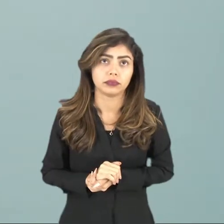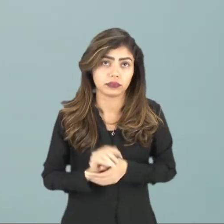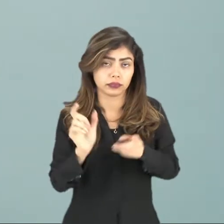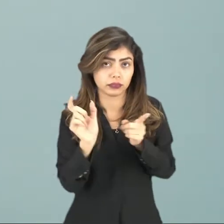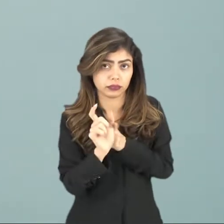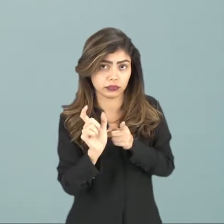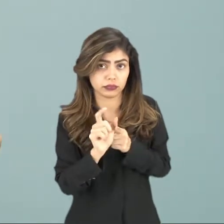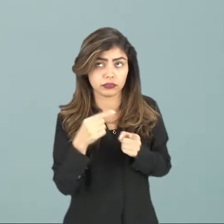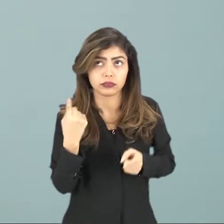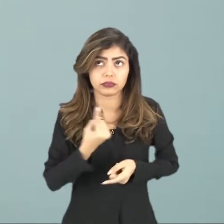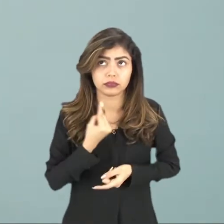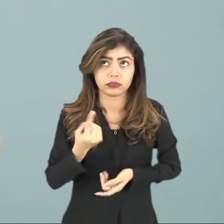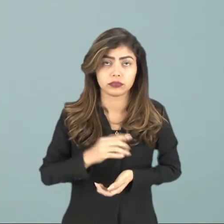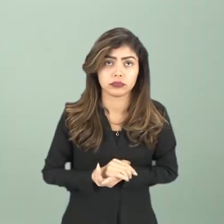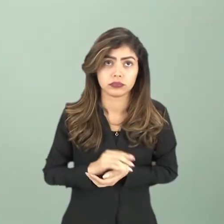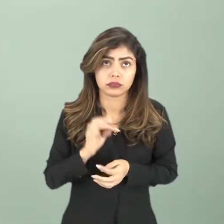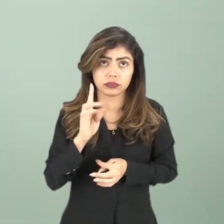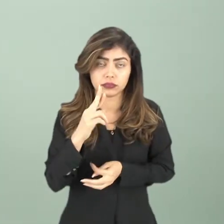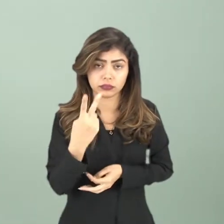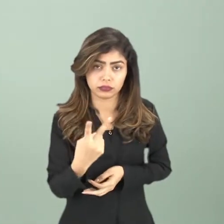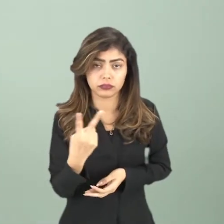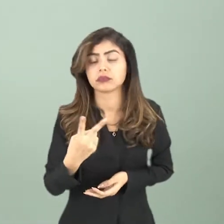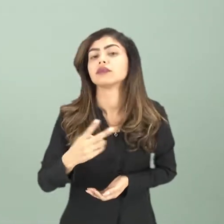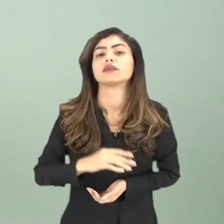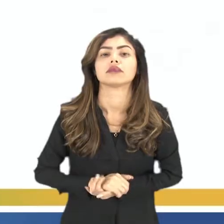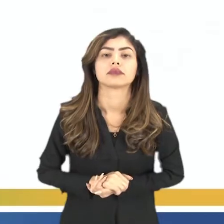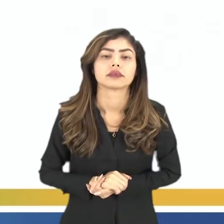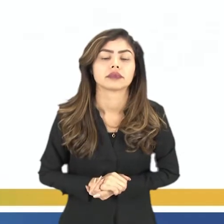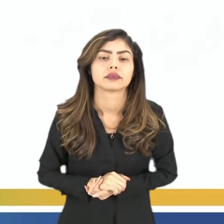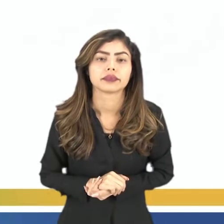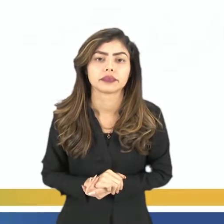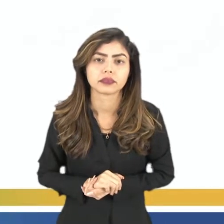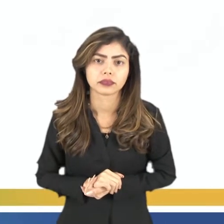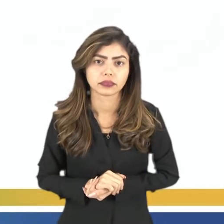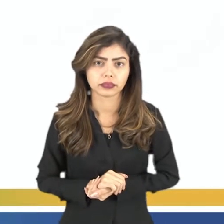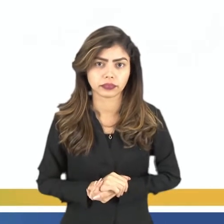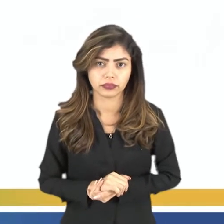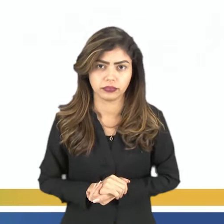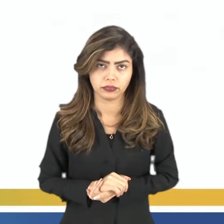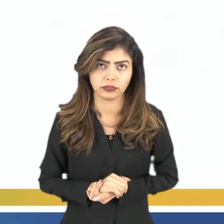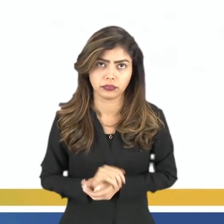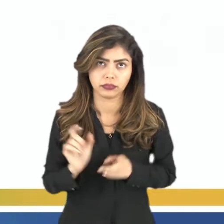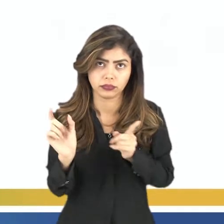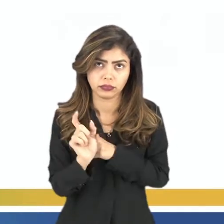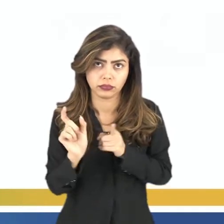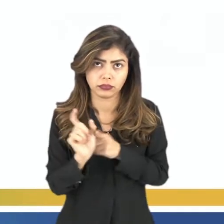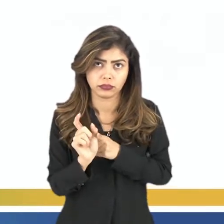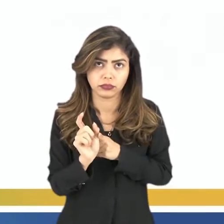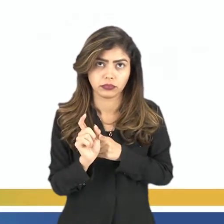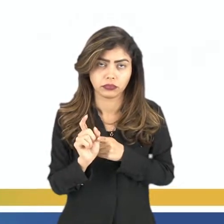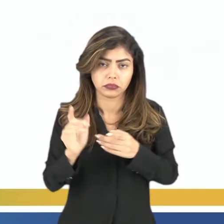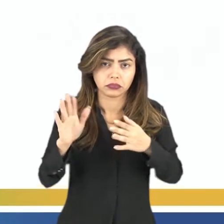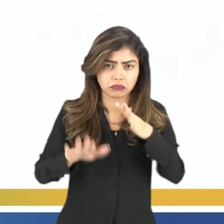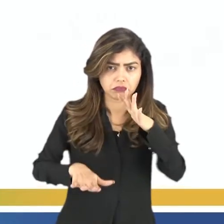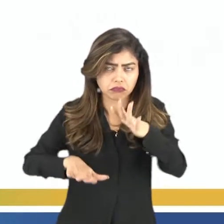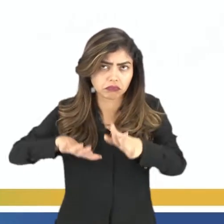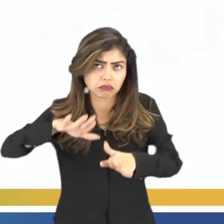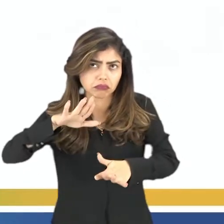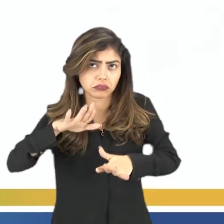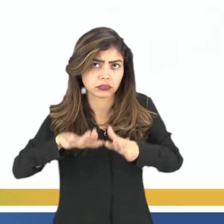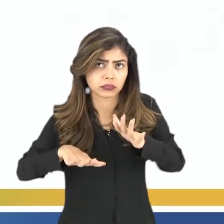los únicos tipos de conjunciones. Las conjunciones son palabras invariables